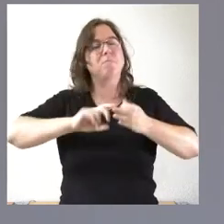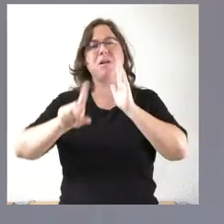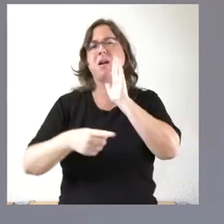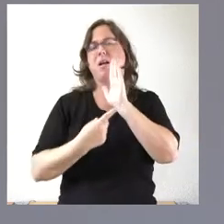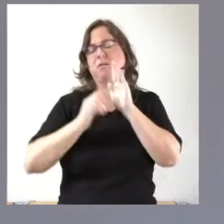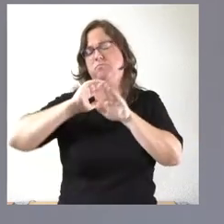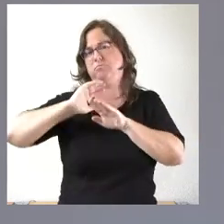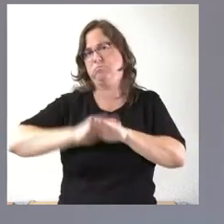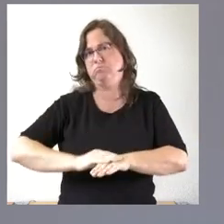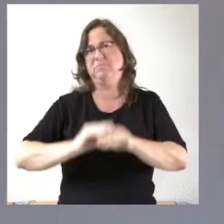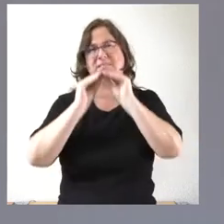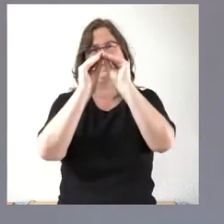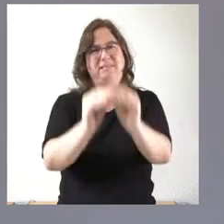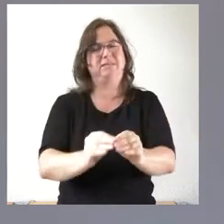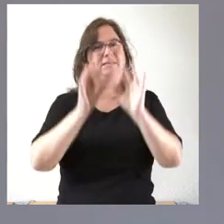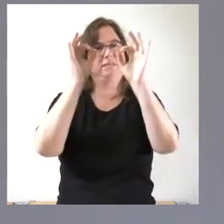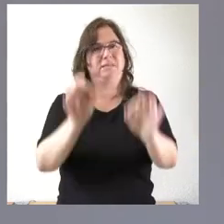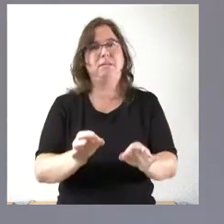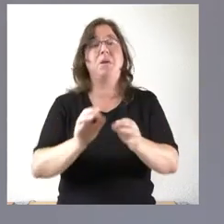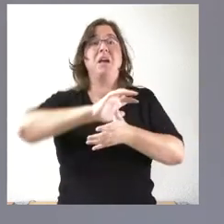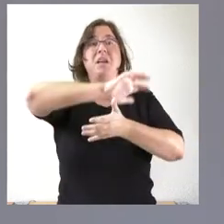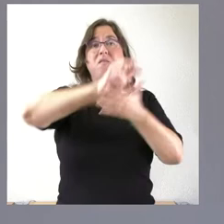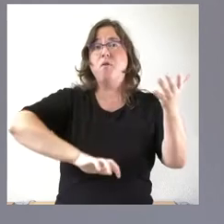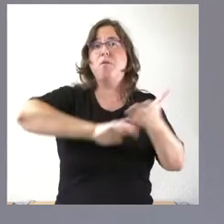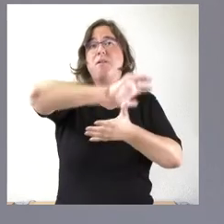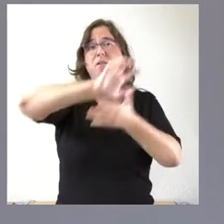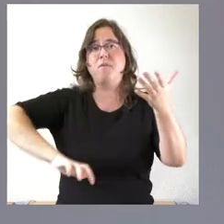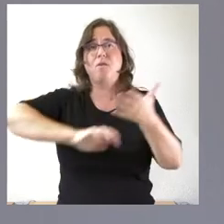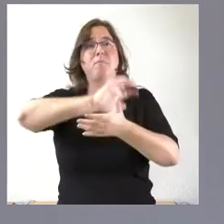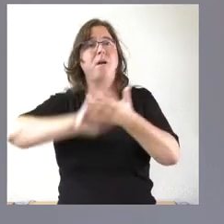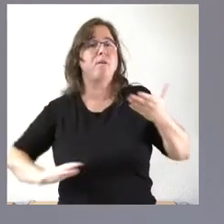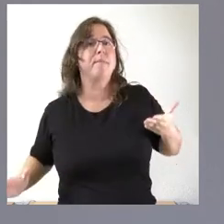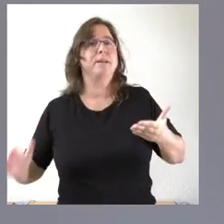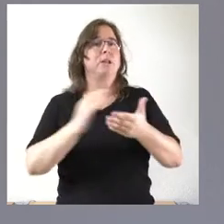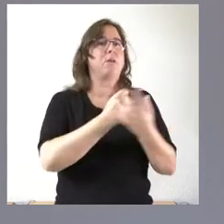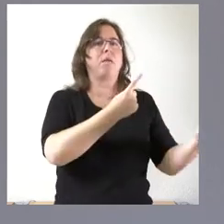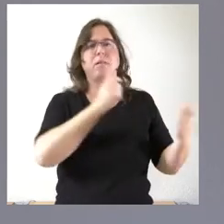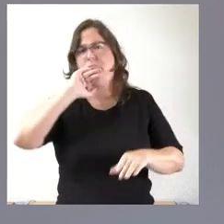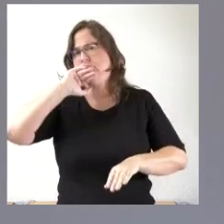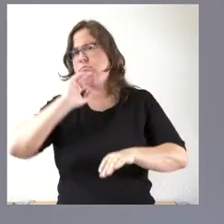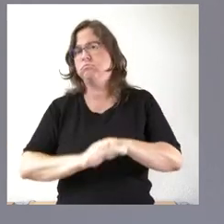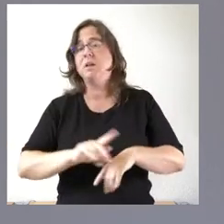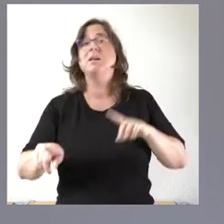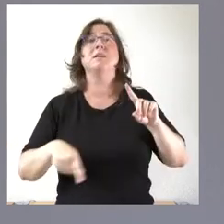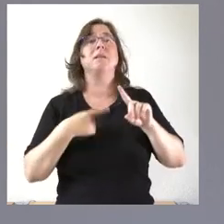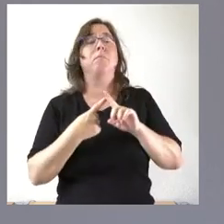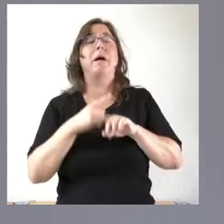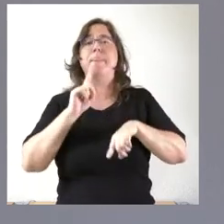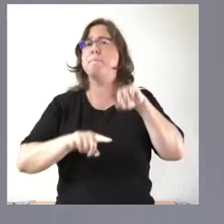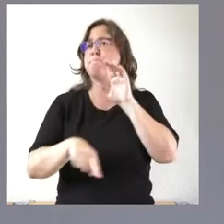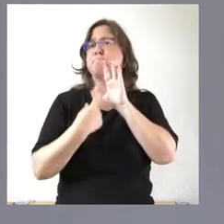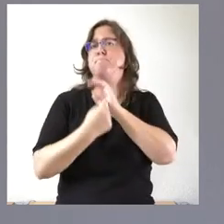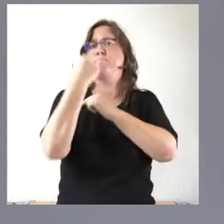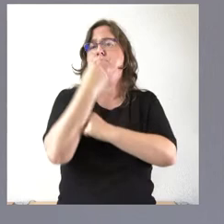siempre conforme a todos los informes que pudieran ser necesarios en materia jurídica al respecto y siempre garantizando la